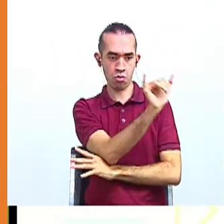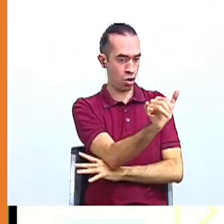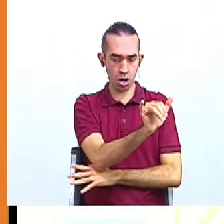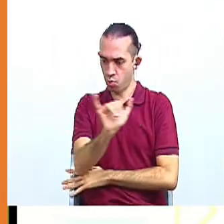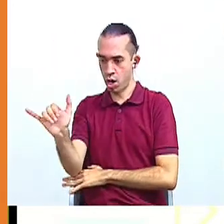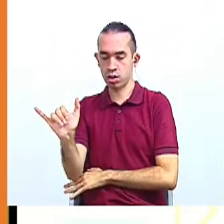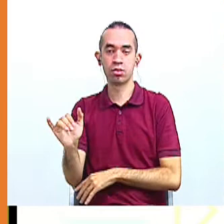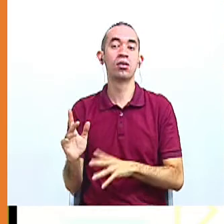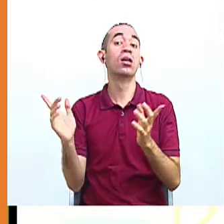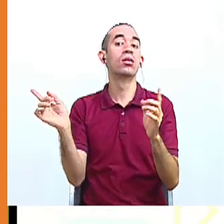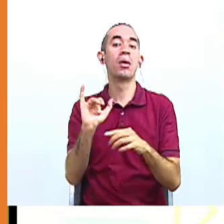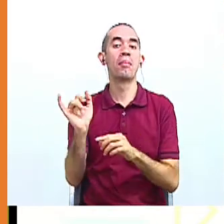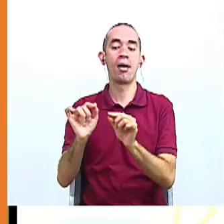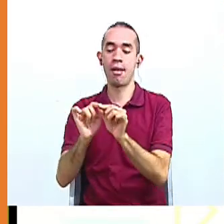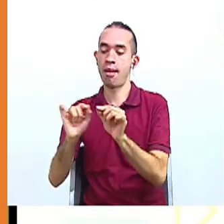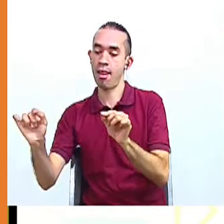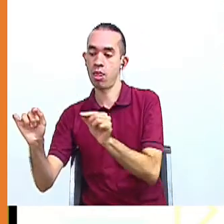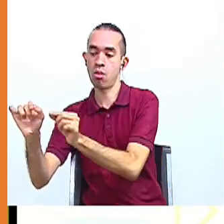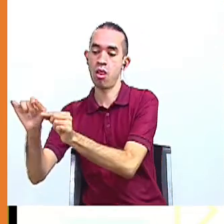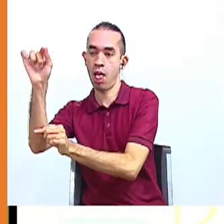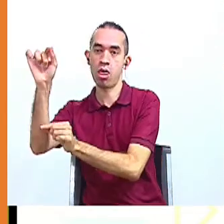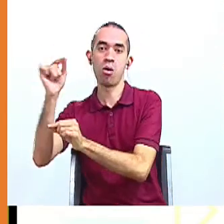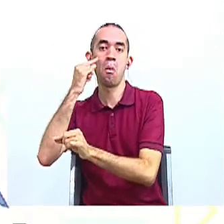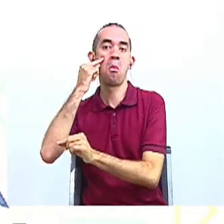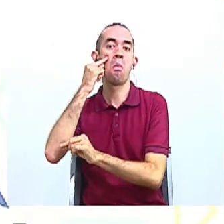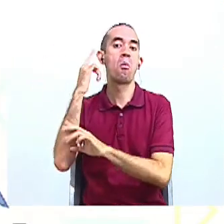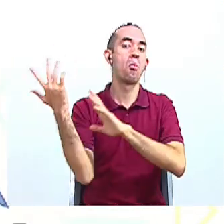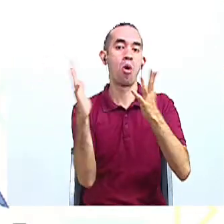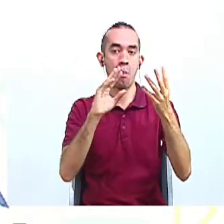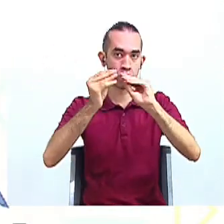lados correspondientes proporcionales.